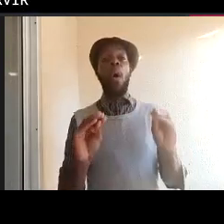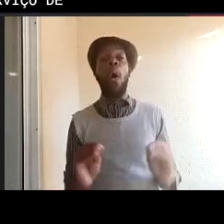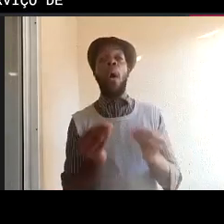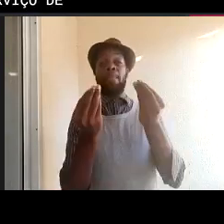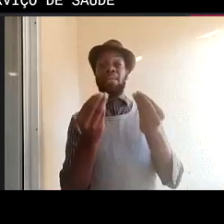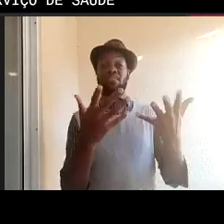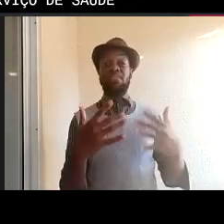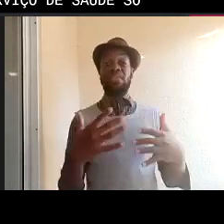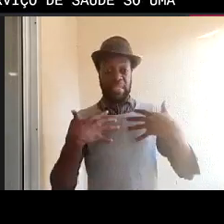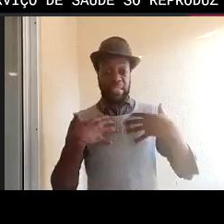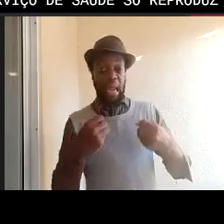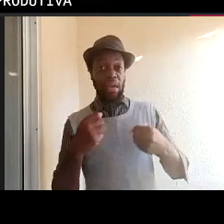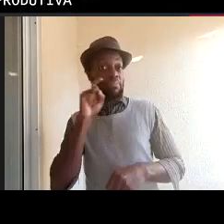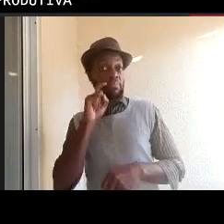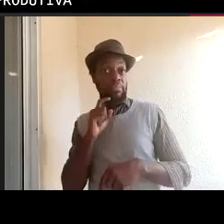reproductiva